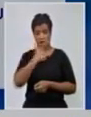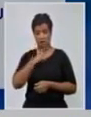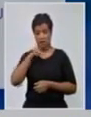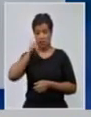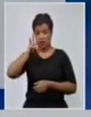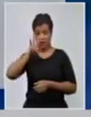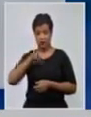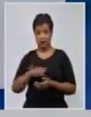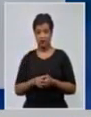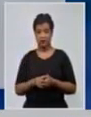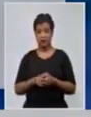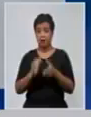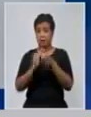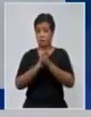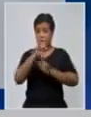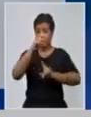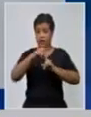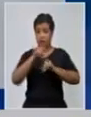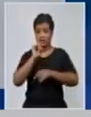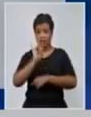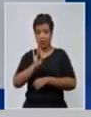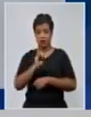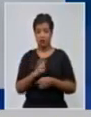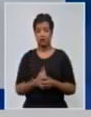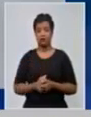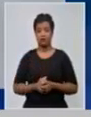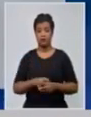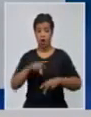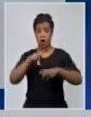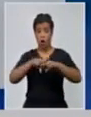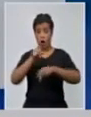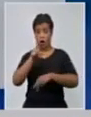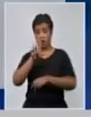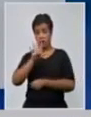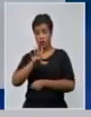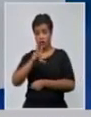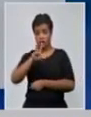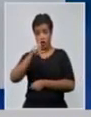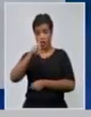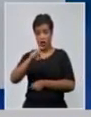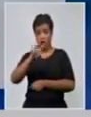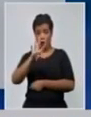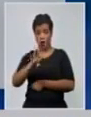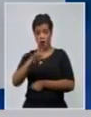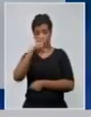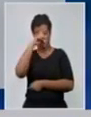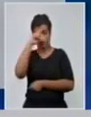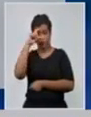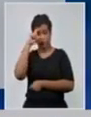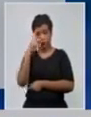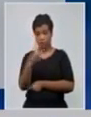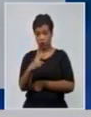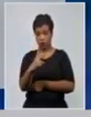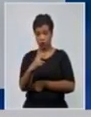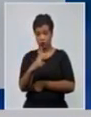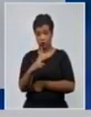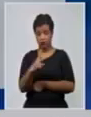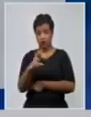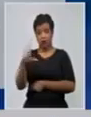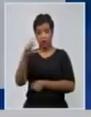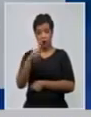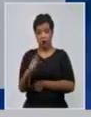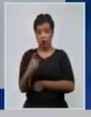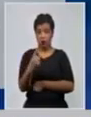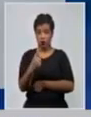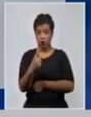13, Matanzas 7, Holguín 5, Villa Clara 4, Santi Espíritus 2, Camagüey